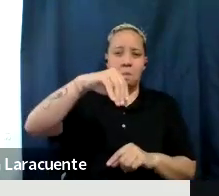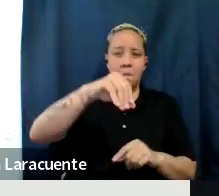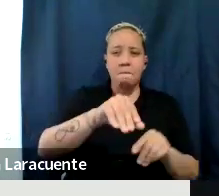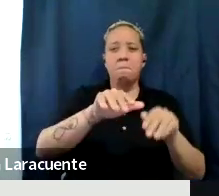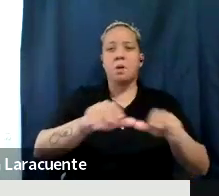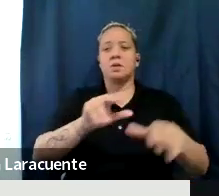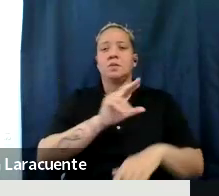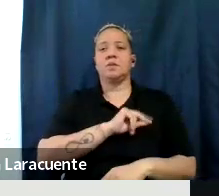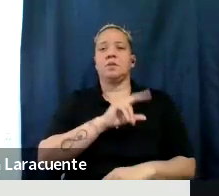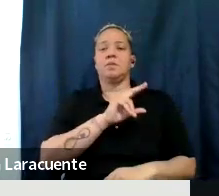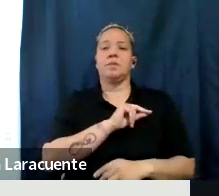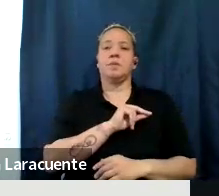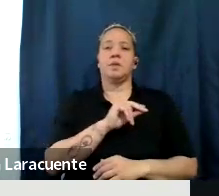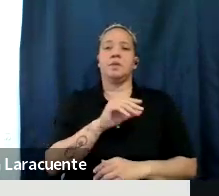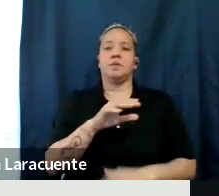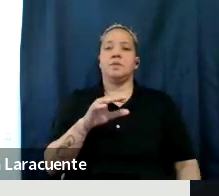noviembre de